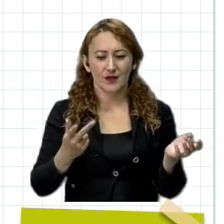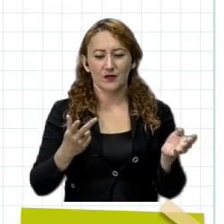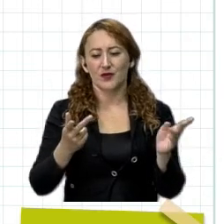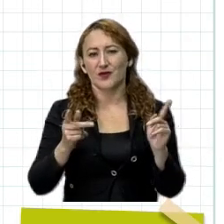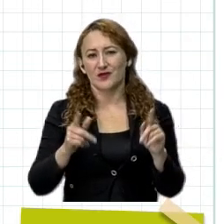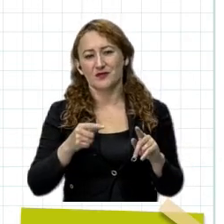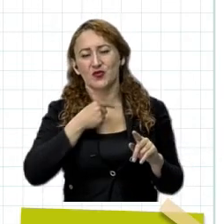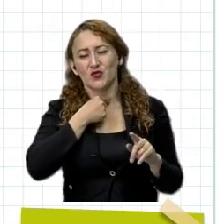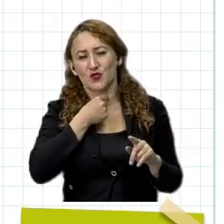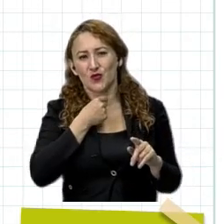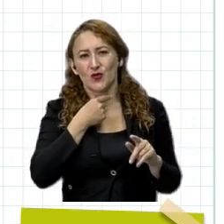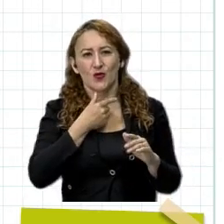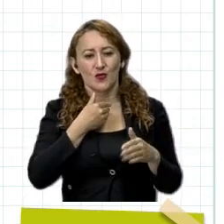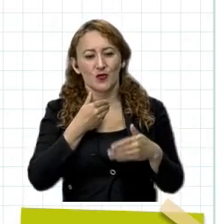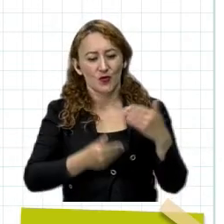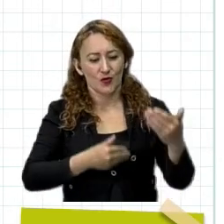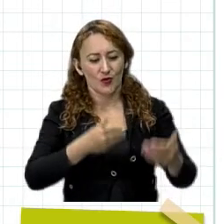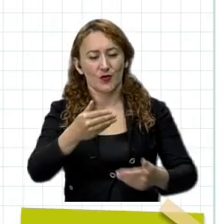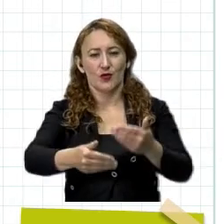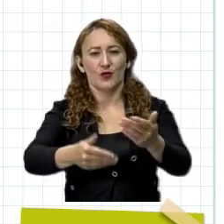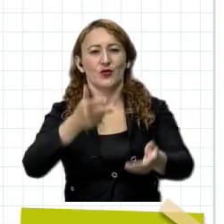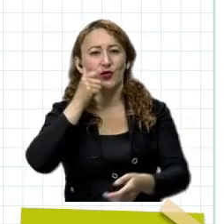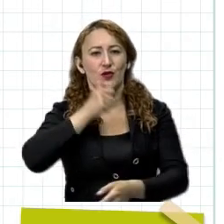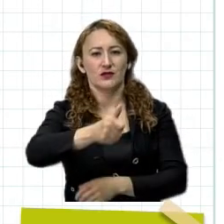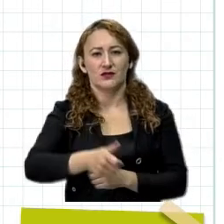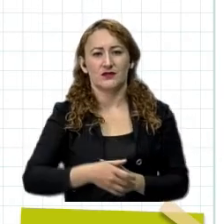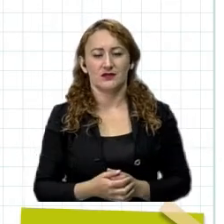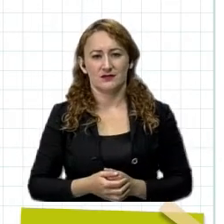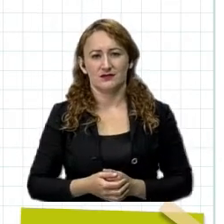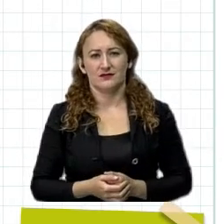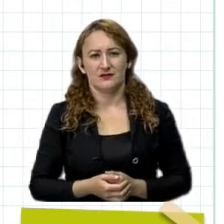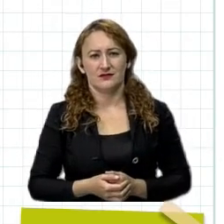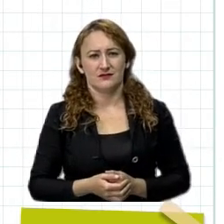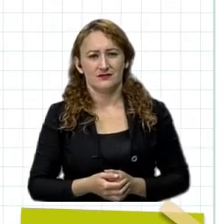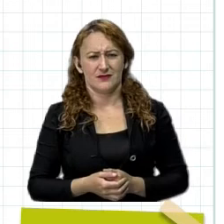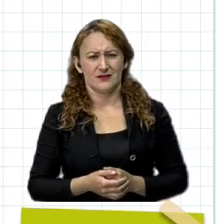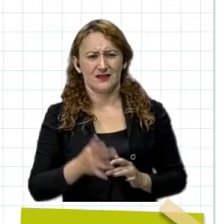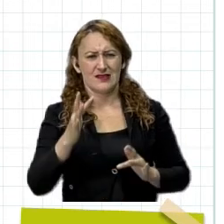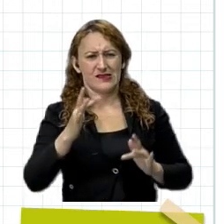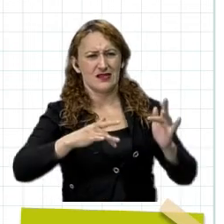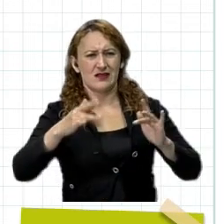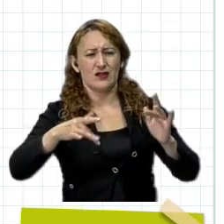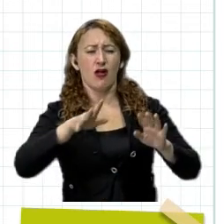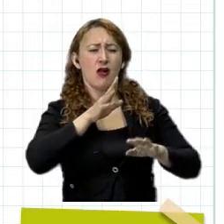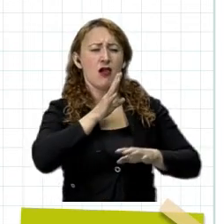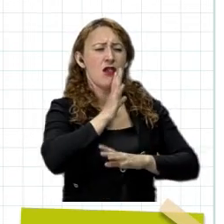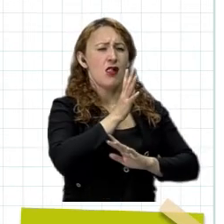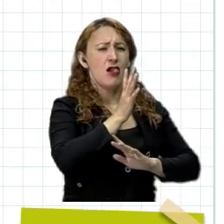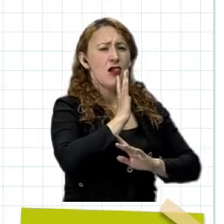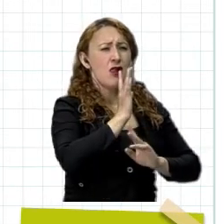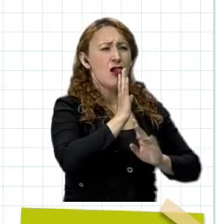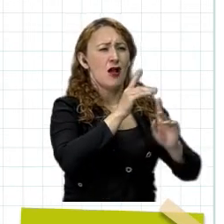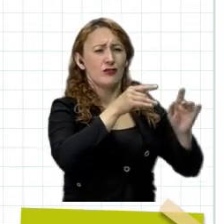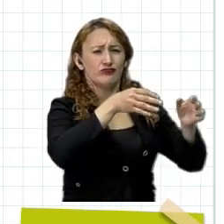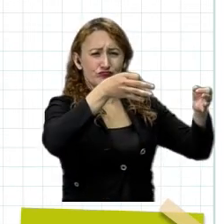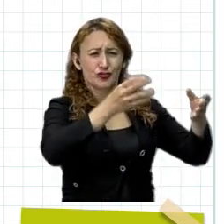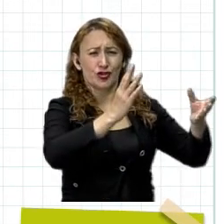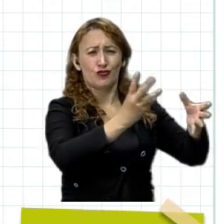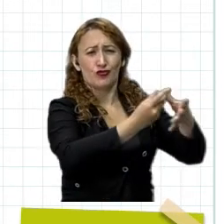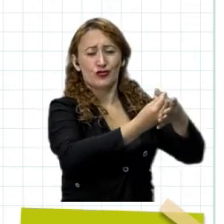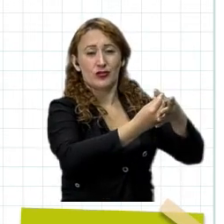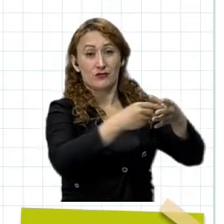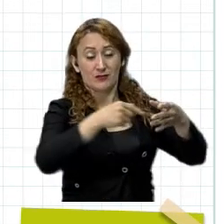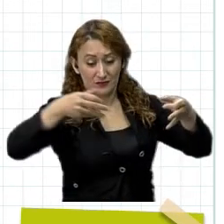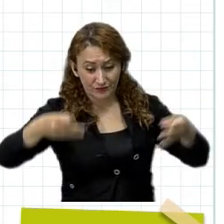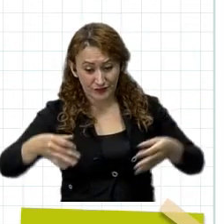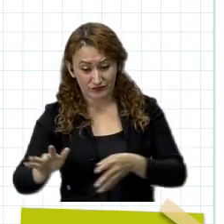vuelva una práctica cotidiana, para que no haya tanta disonancia entre esos discursos formales que son incluyentes y